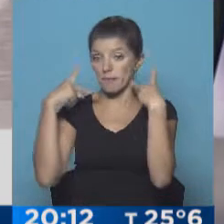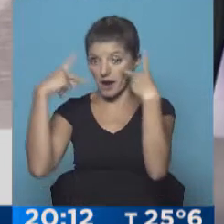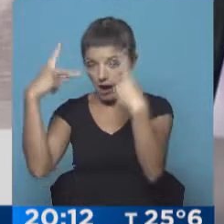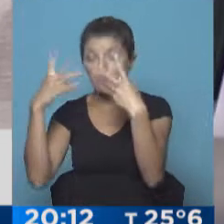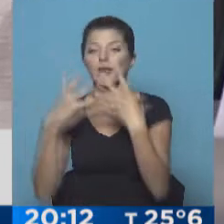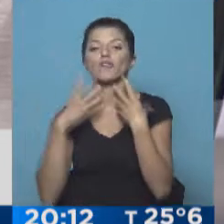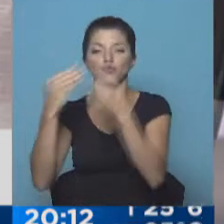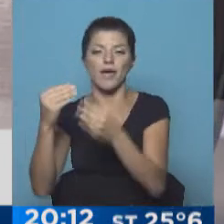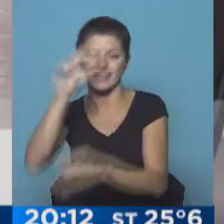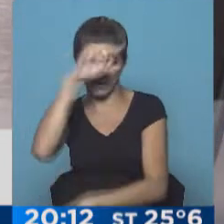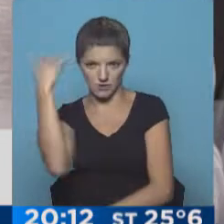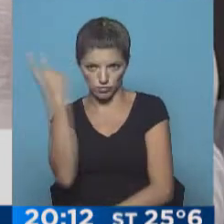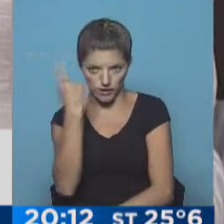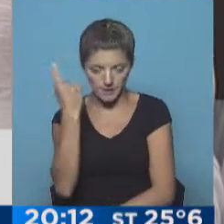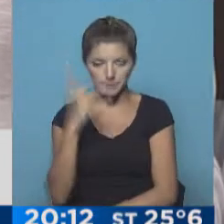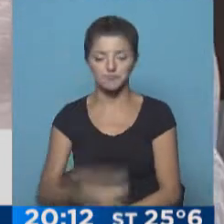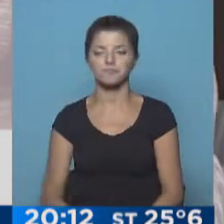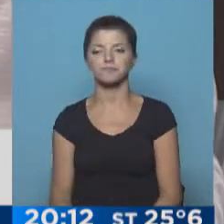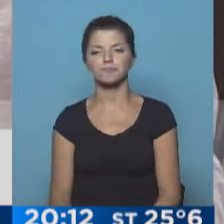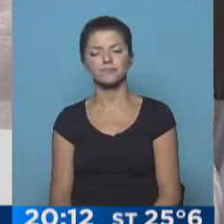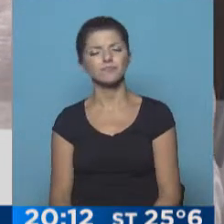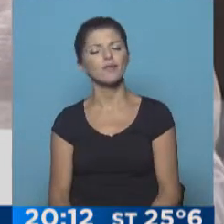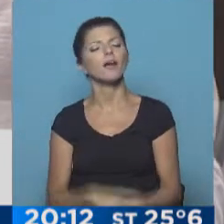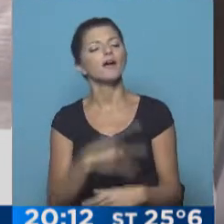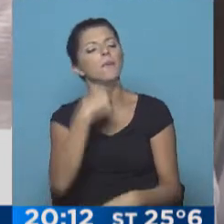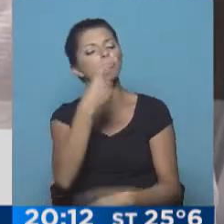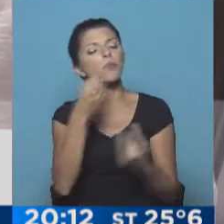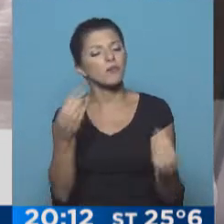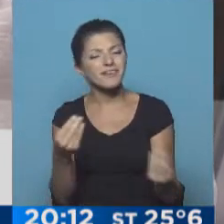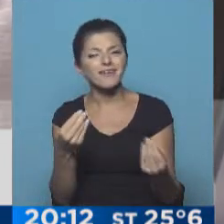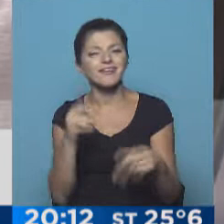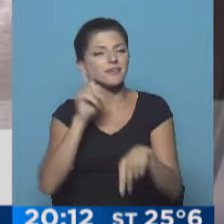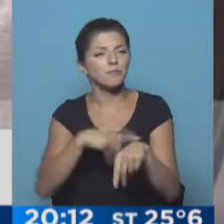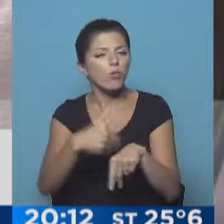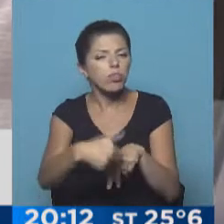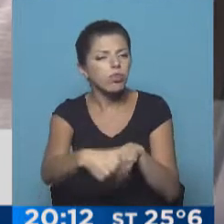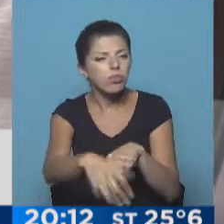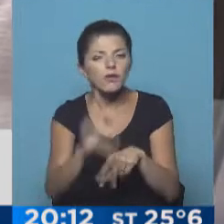internacional humanitaria. Doctor Sáenz Peña, ¿por qué se demora tanto la identificación de los cuerpos?